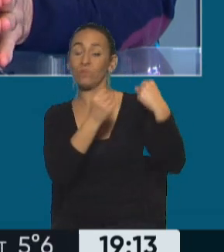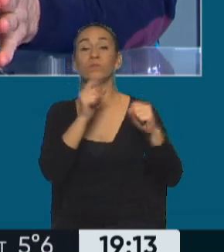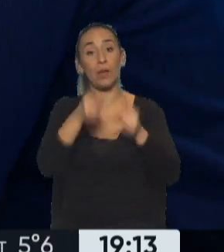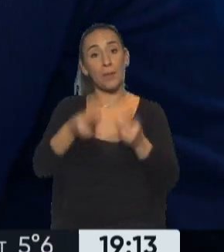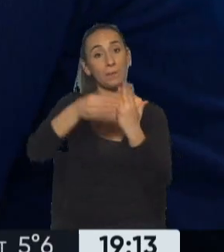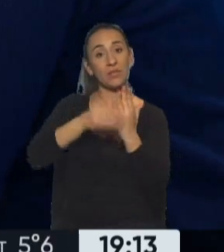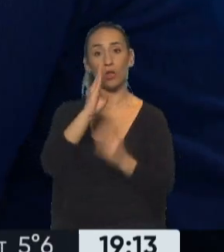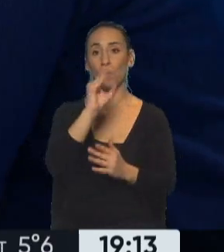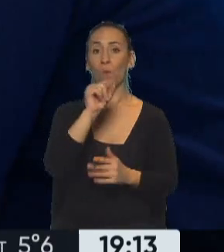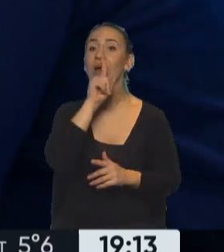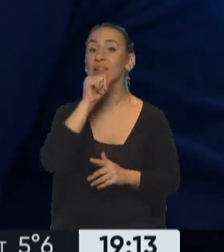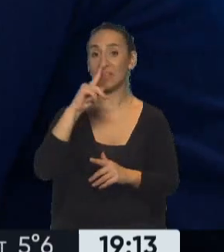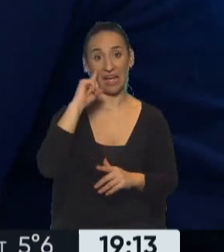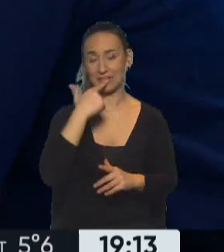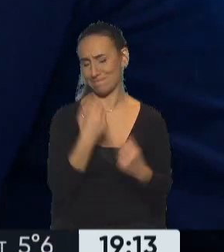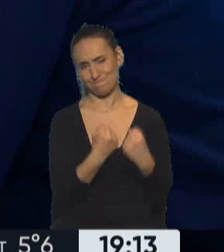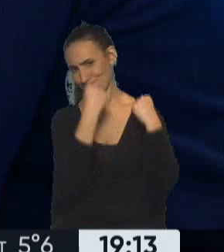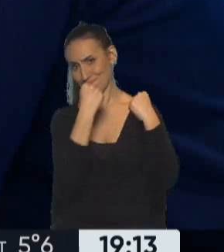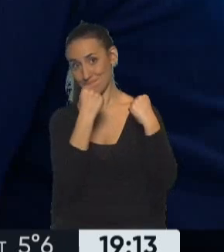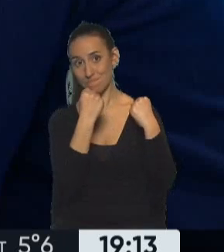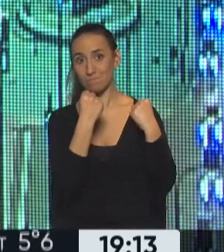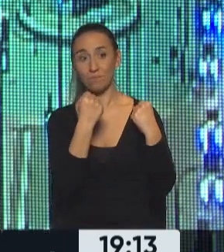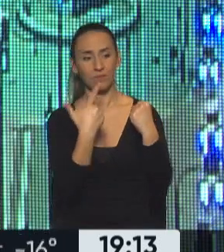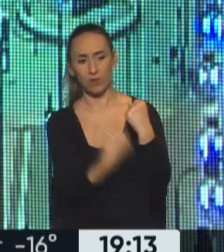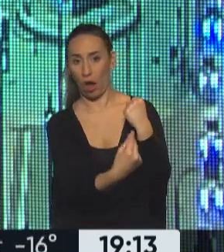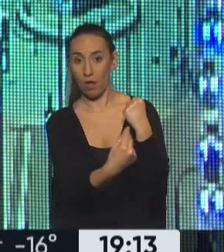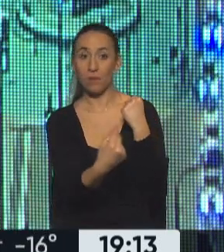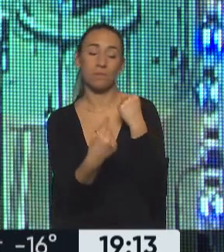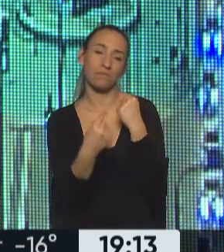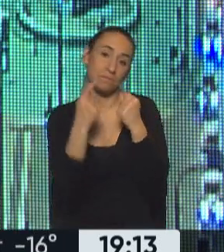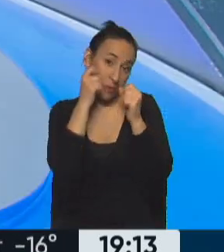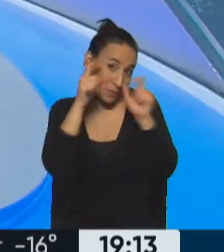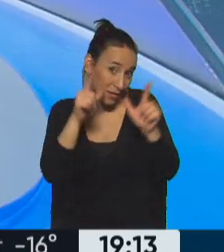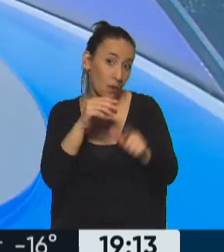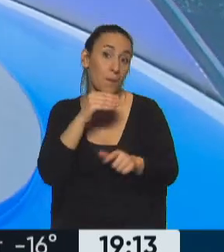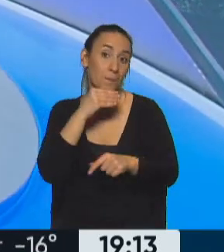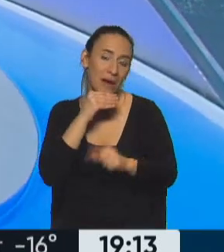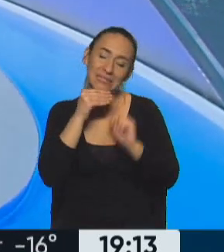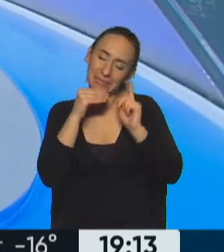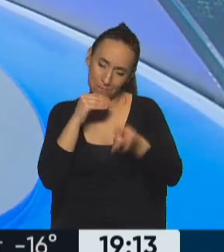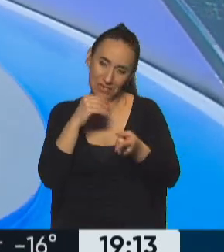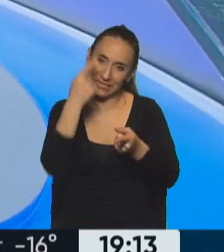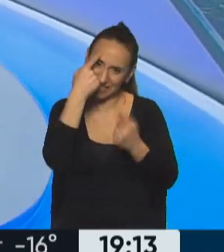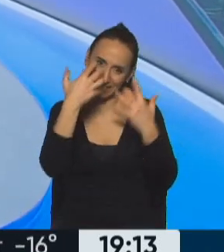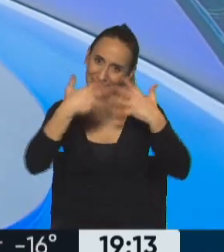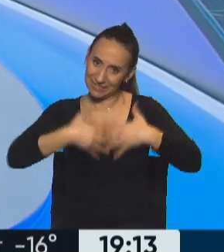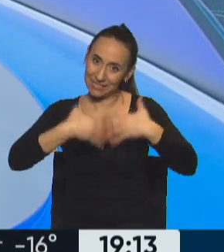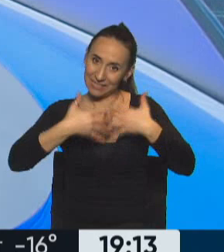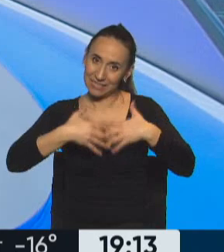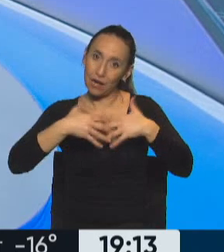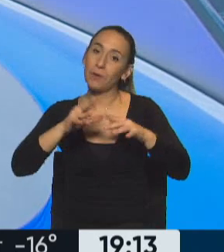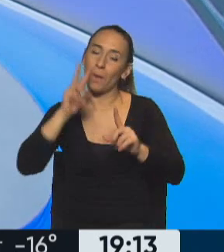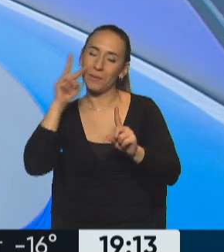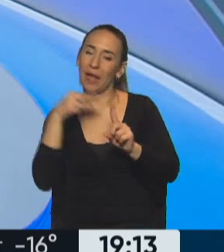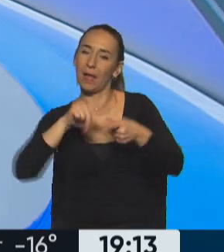Batakis. Sí. Y yo supongo que en esto Sergio Massa lo debe estar pensando muy políticamente, en el sentido que